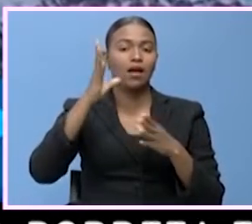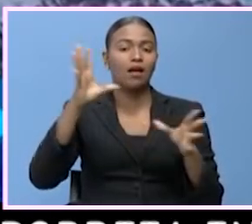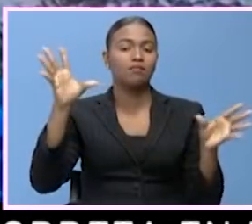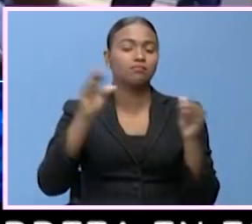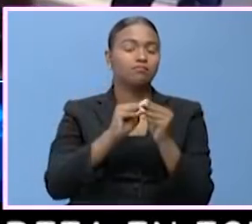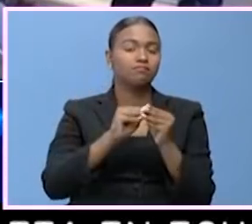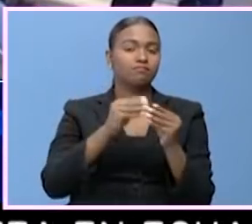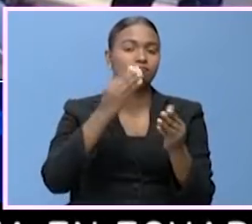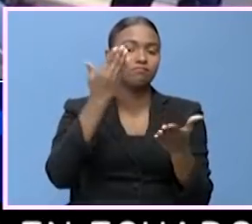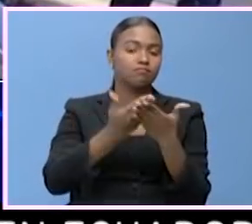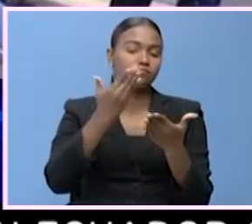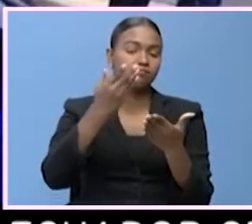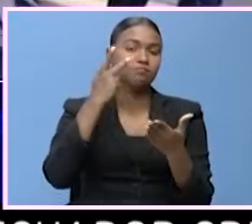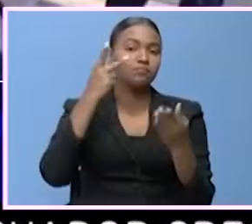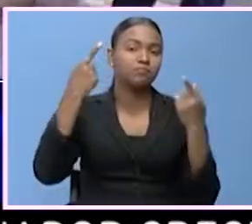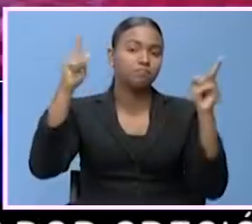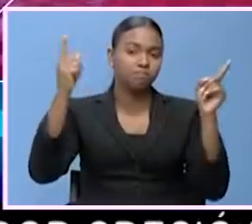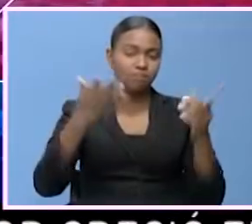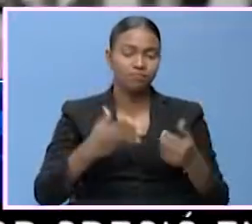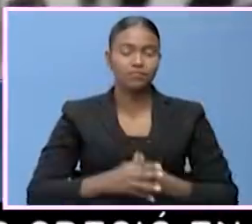confirmarán los resultados.